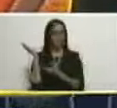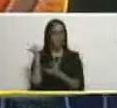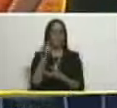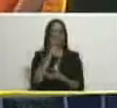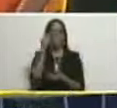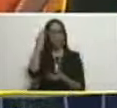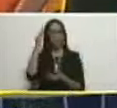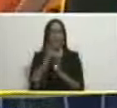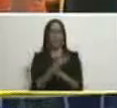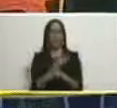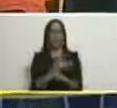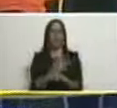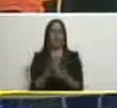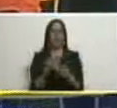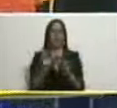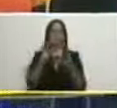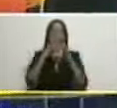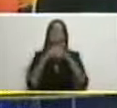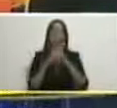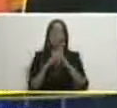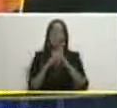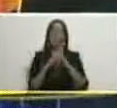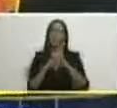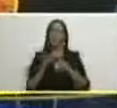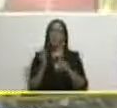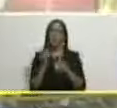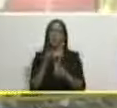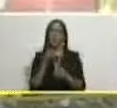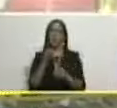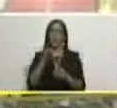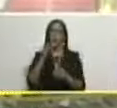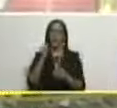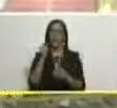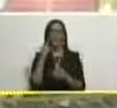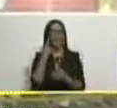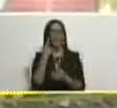¿Quiénes saben jugar pelotique goma? Ajá.